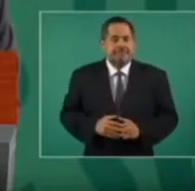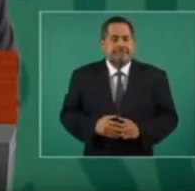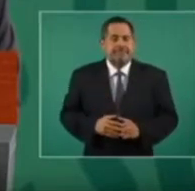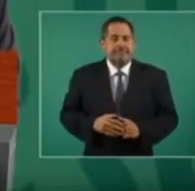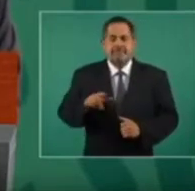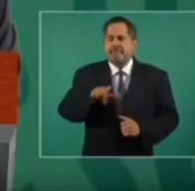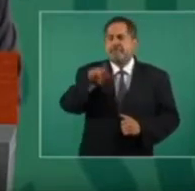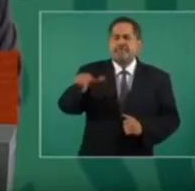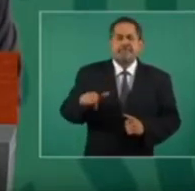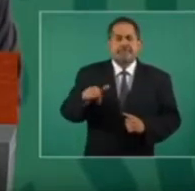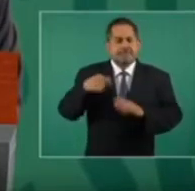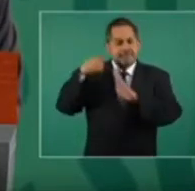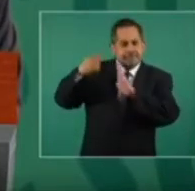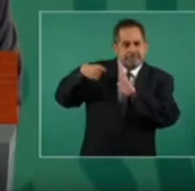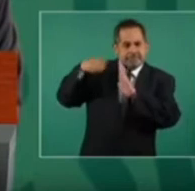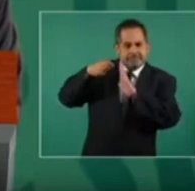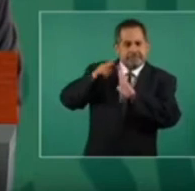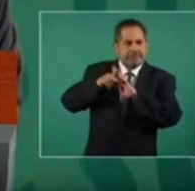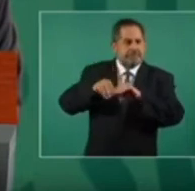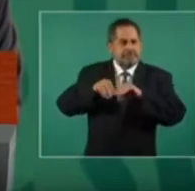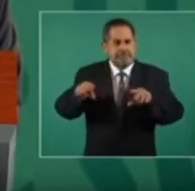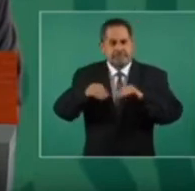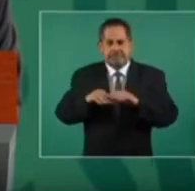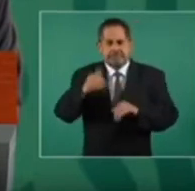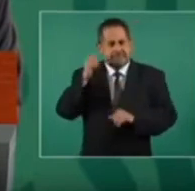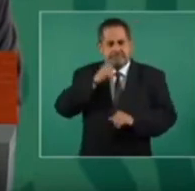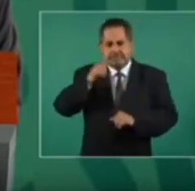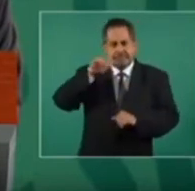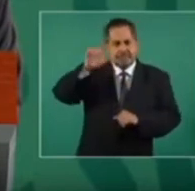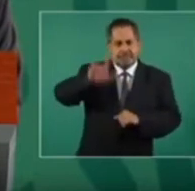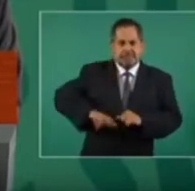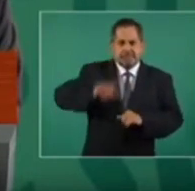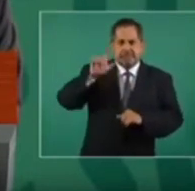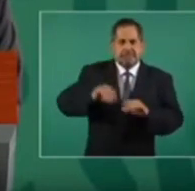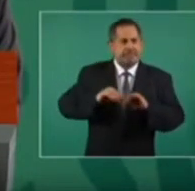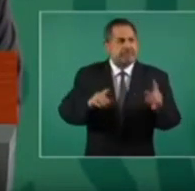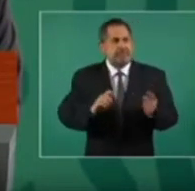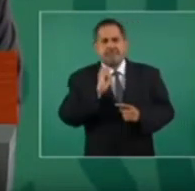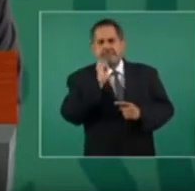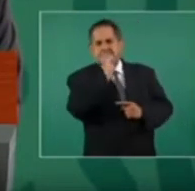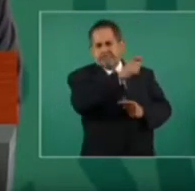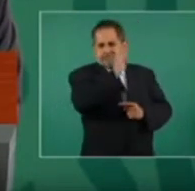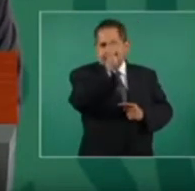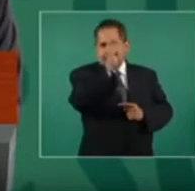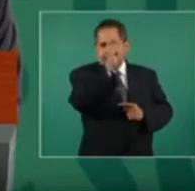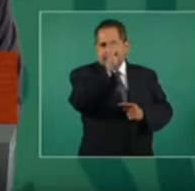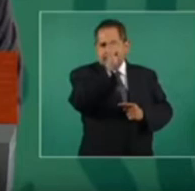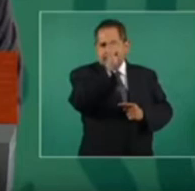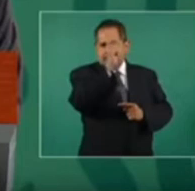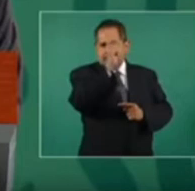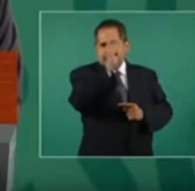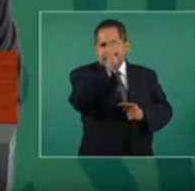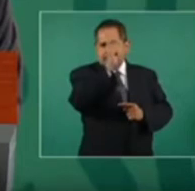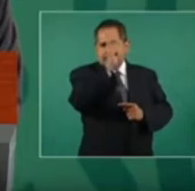luego vemos los videos, como todos los lunes, de cómo vamos en las obras.